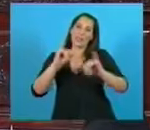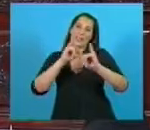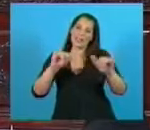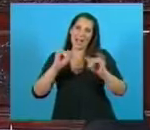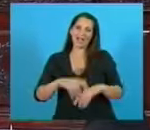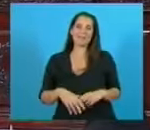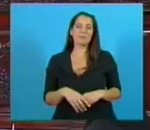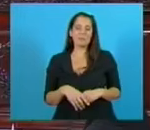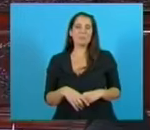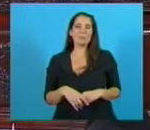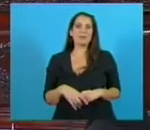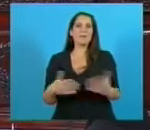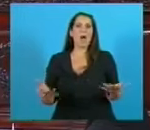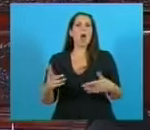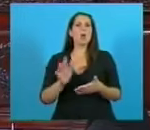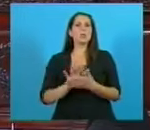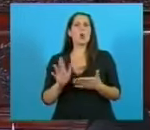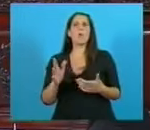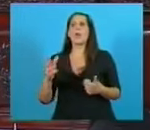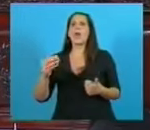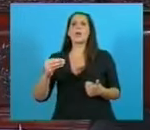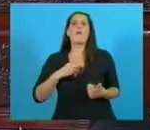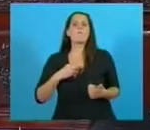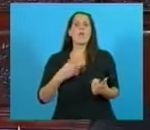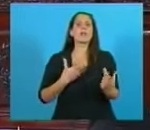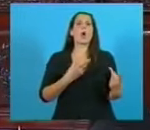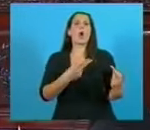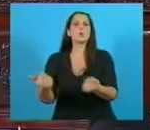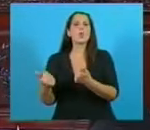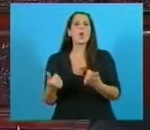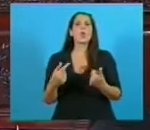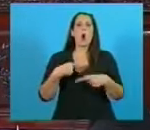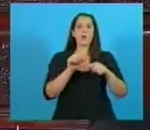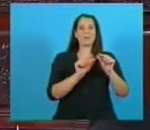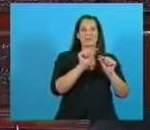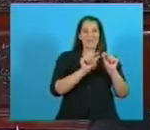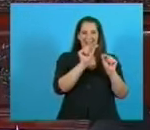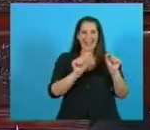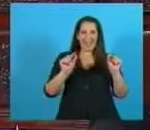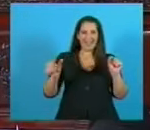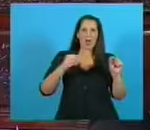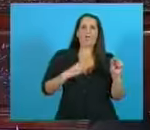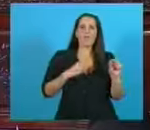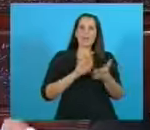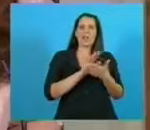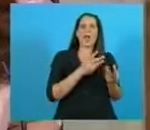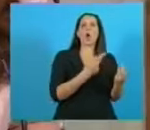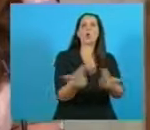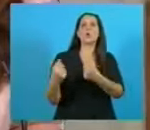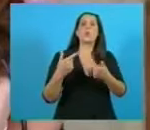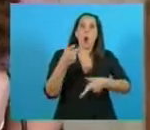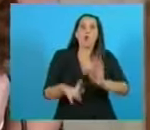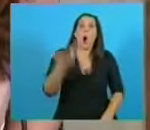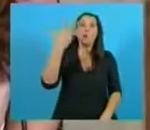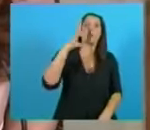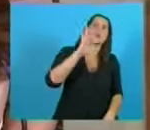enoje. El índice de confianza al consumidor para el mes de febrero fue estimado por la Universidad de Itela, aumentó un